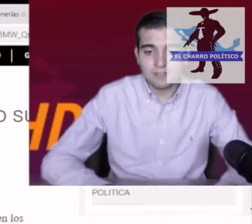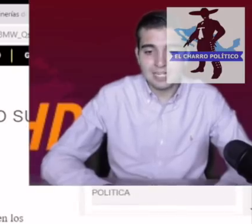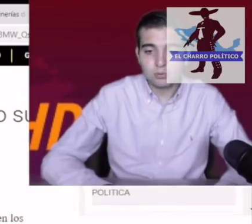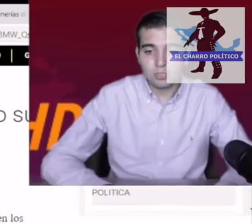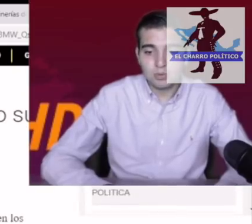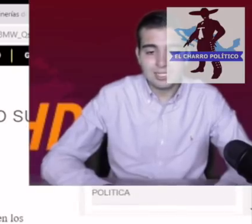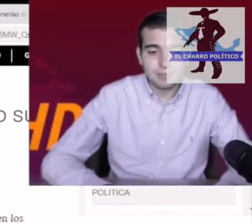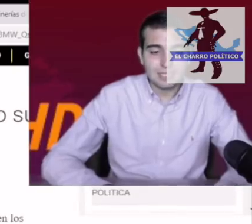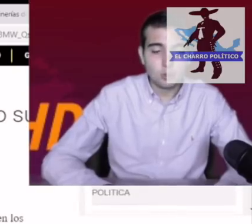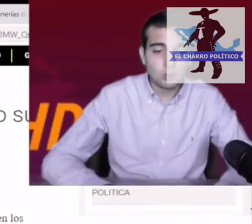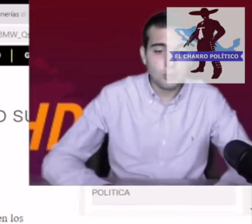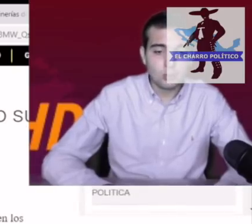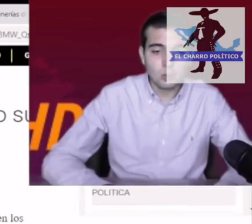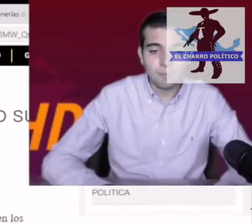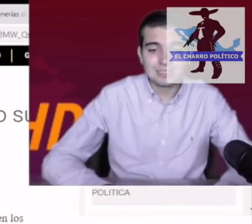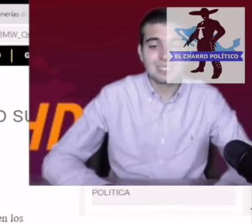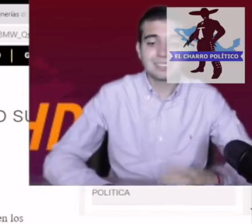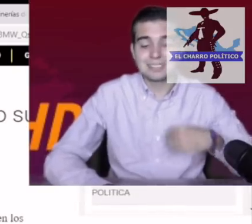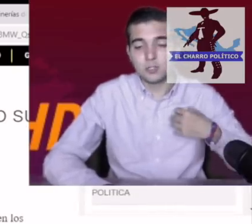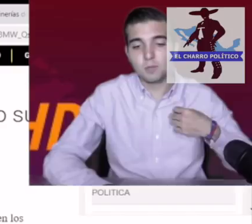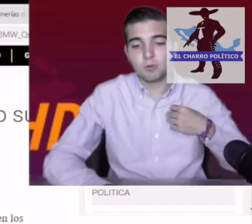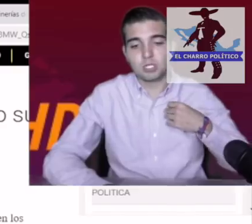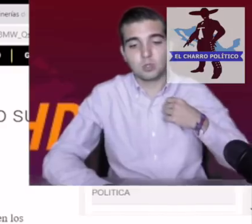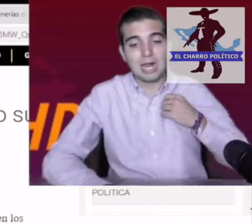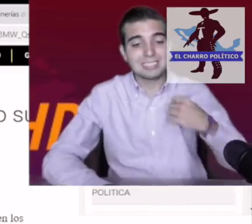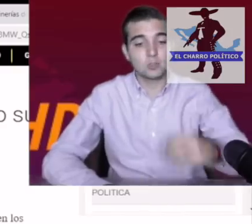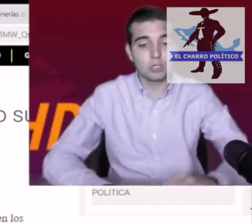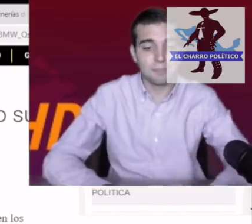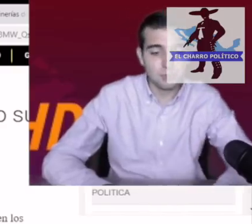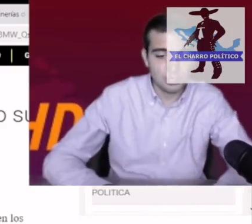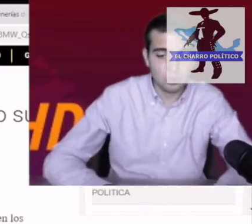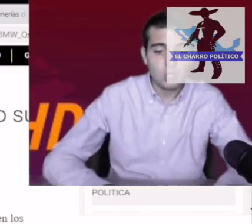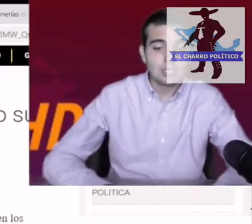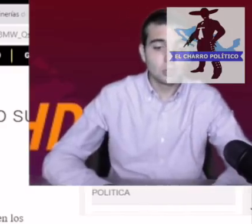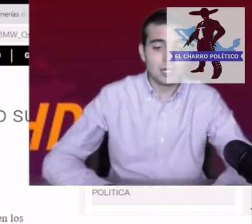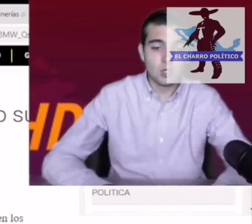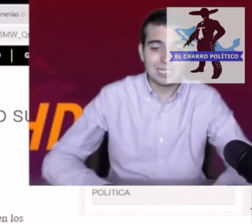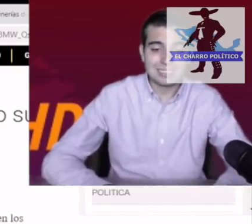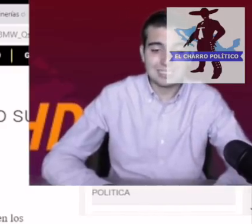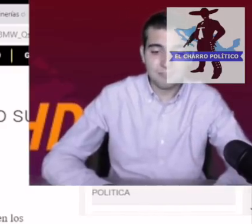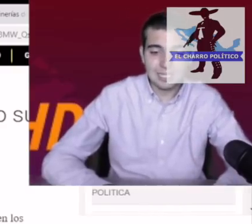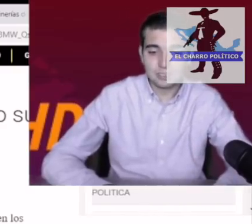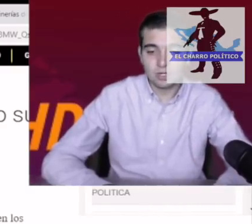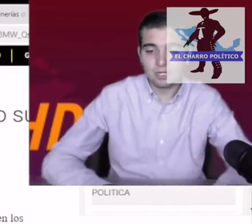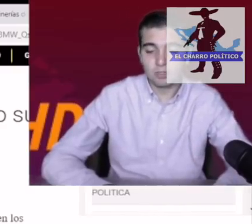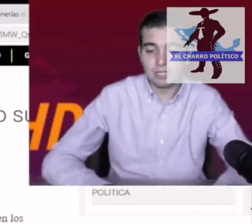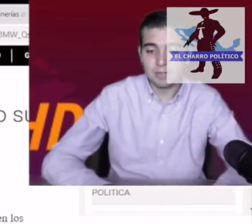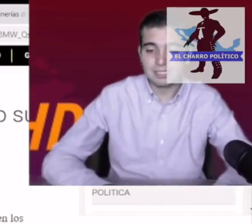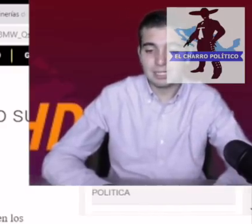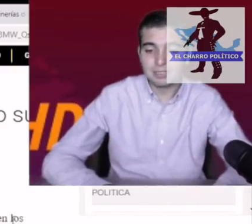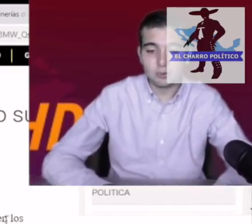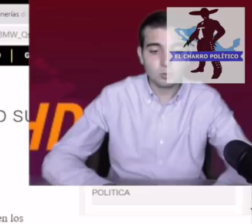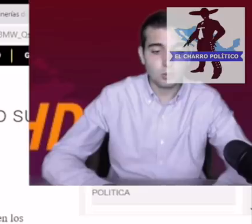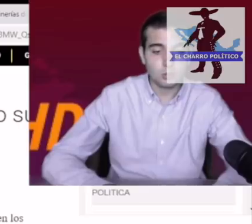AMLO, refinerías continúan incrementando su producción, pasan del 38% al 50%. Subrayó que las 6 refinerías con las que cuenta